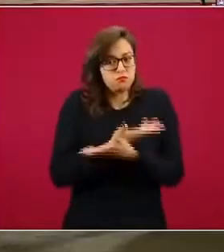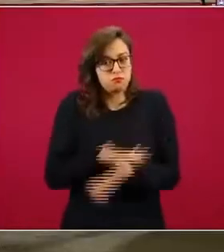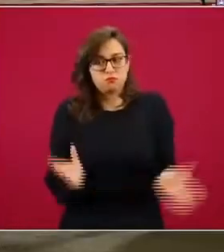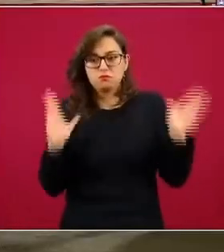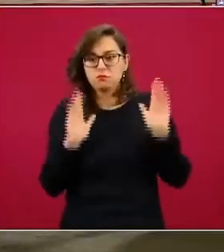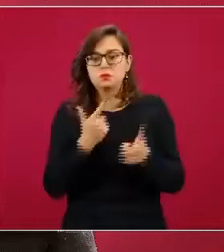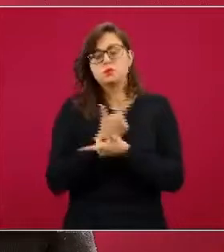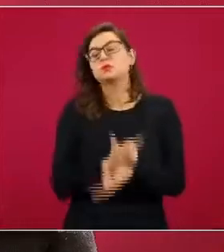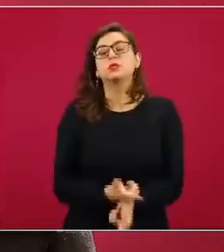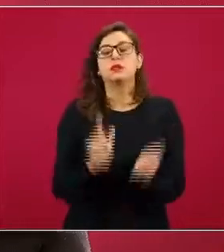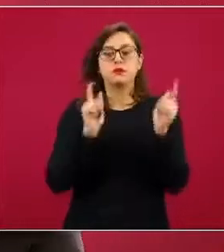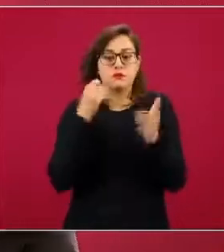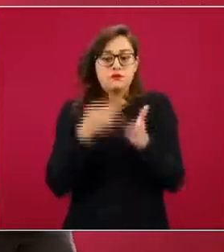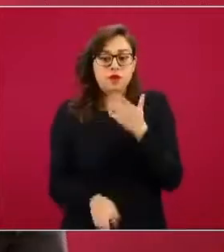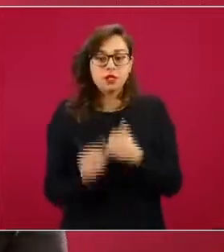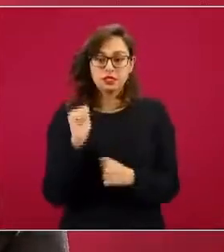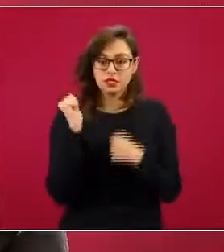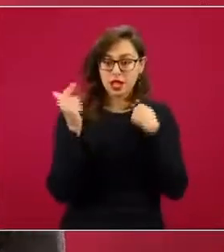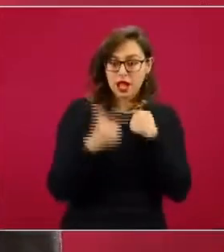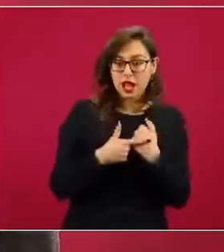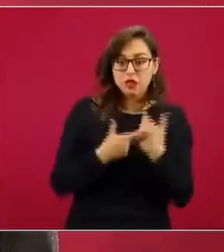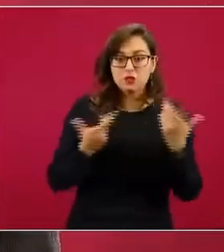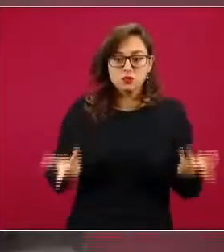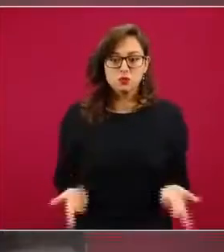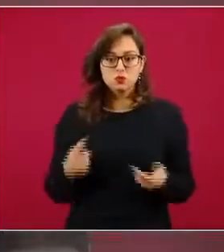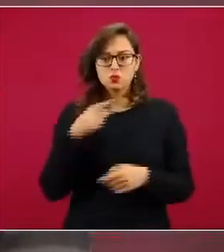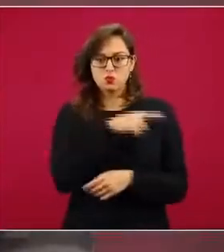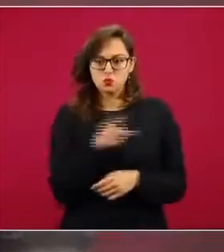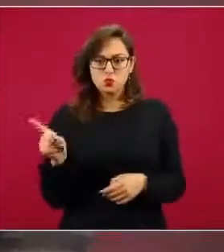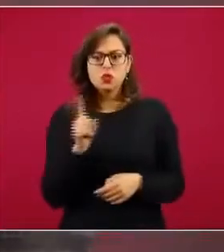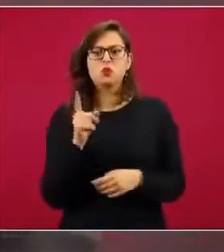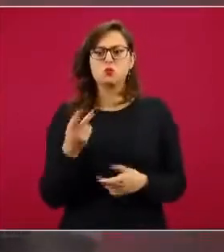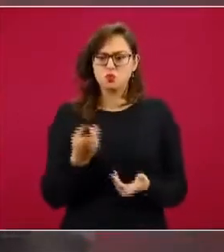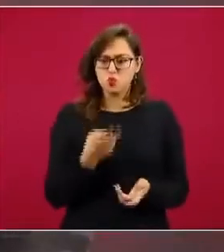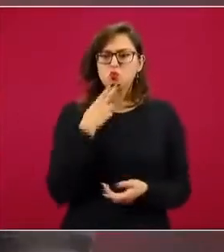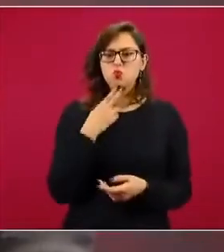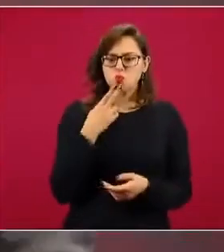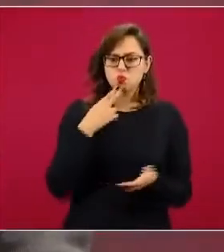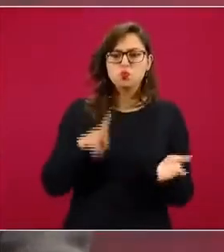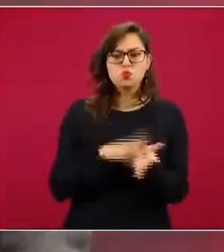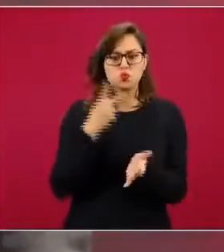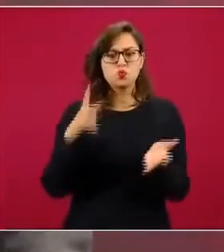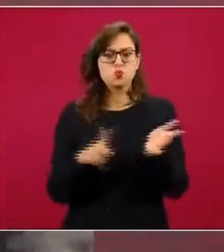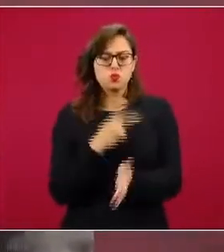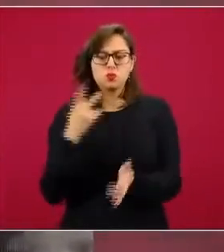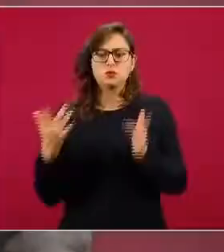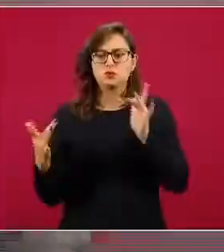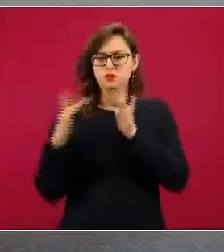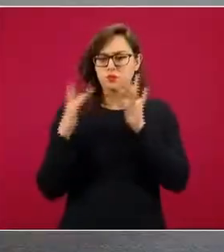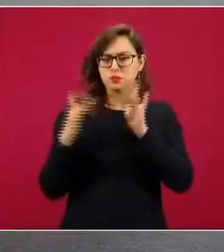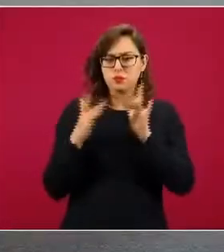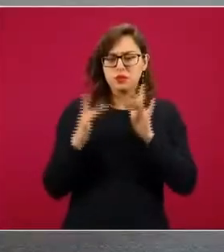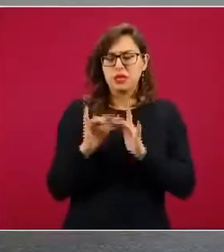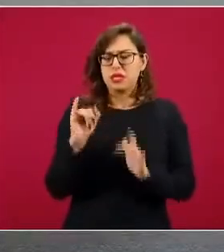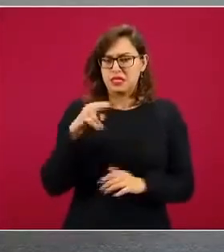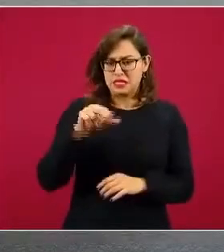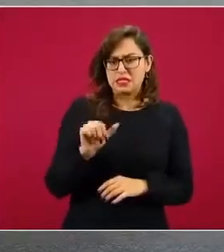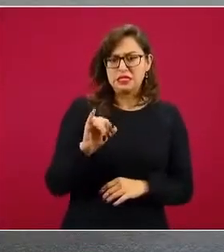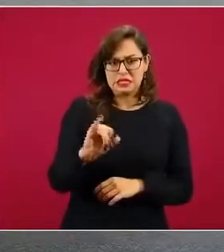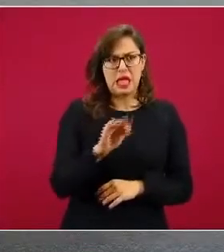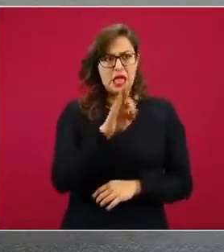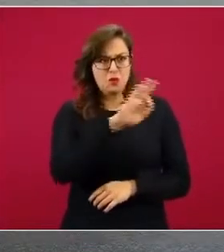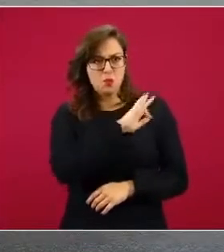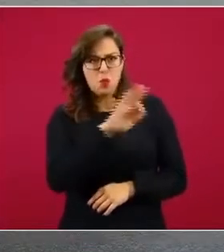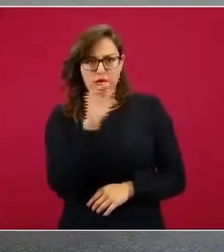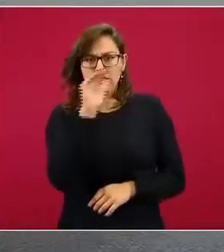algo falta, díganos, no se molesten en utilizar, qué bueno que lo hagan, los canales del Instituto Nacional de Acceso a la Información